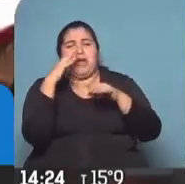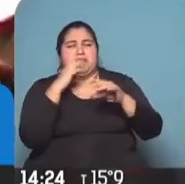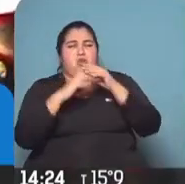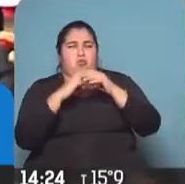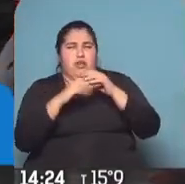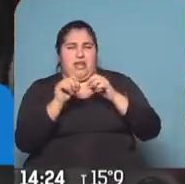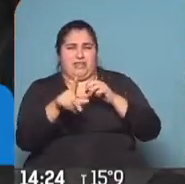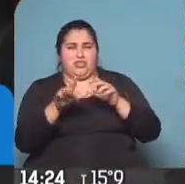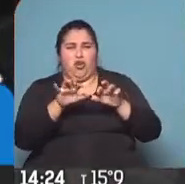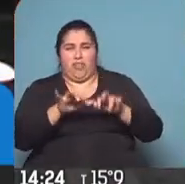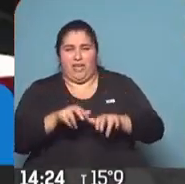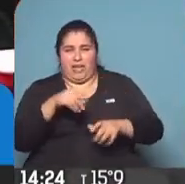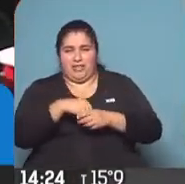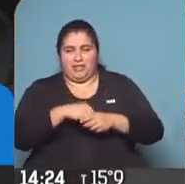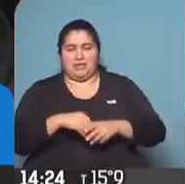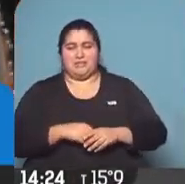digitales